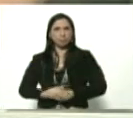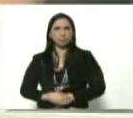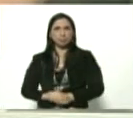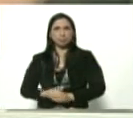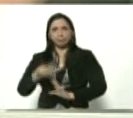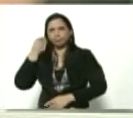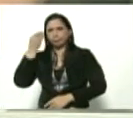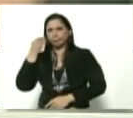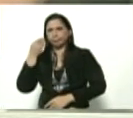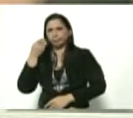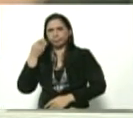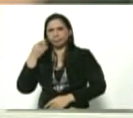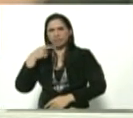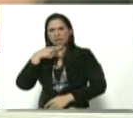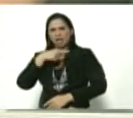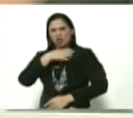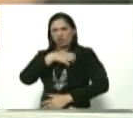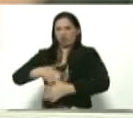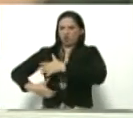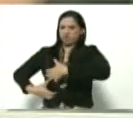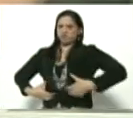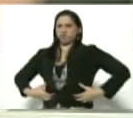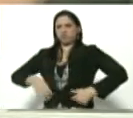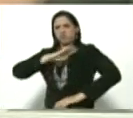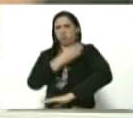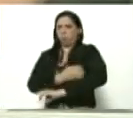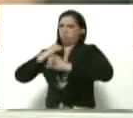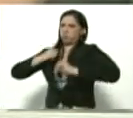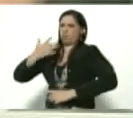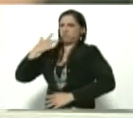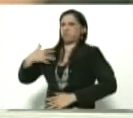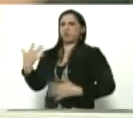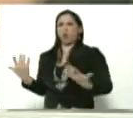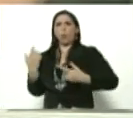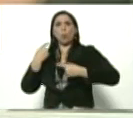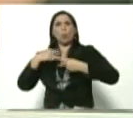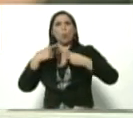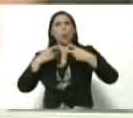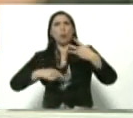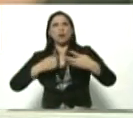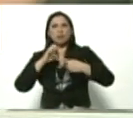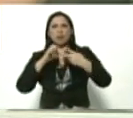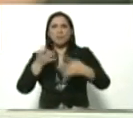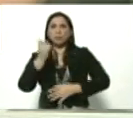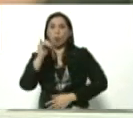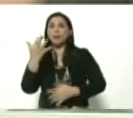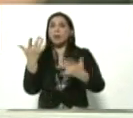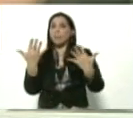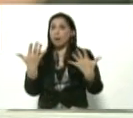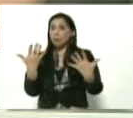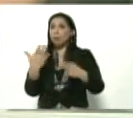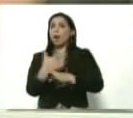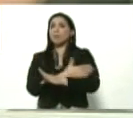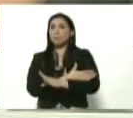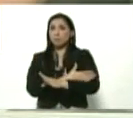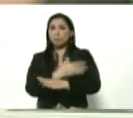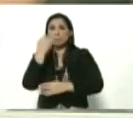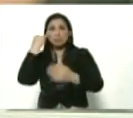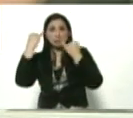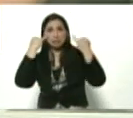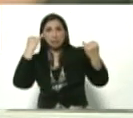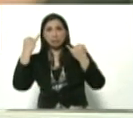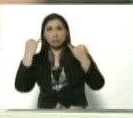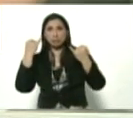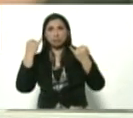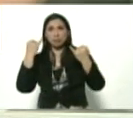Creían que eran Rambo. ¡Ay! ¿Cuántos elementos tenemos en la mano? Previos por la inteligencia que